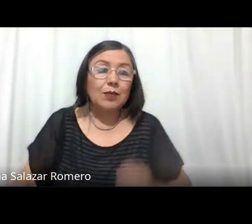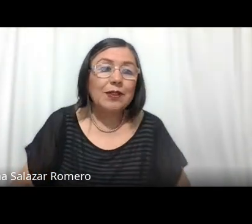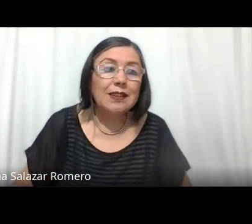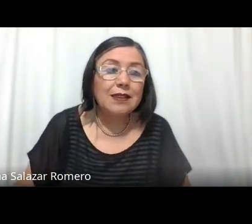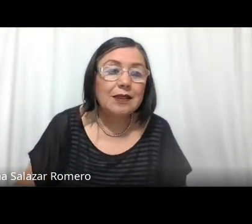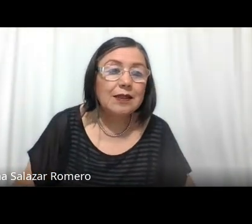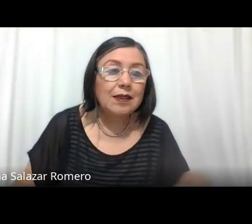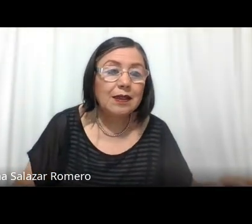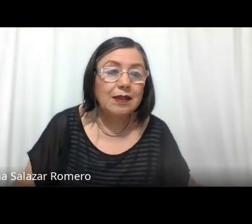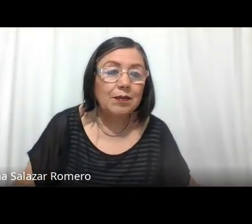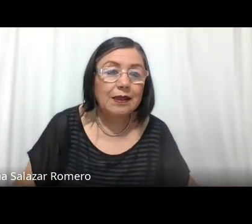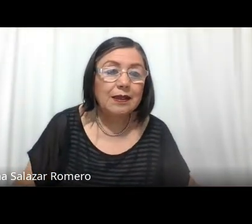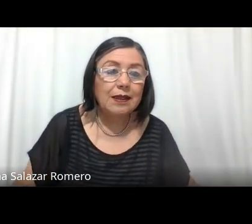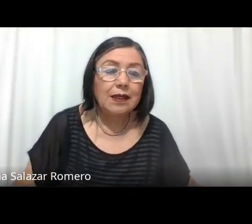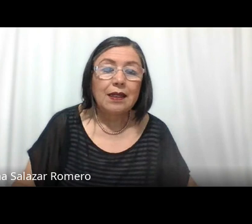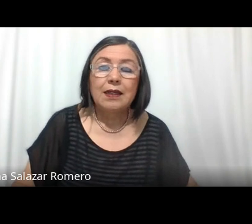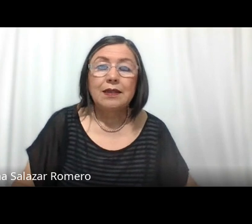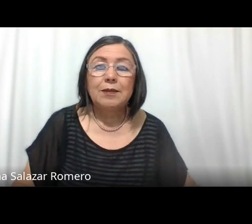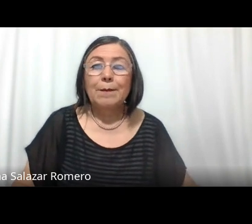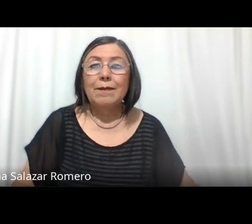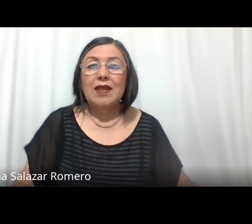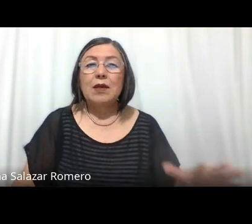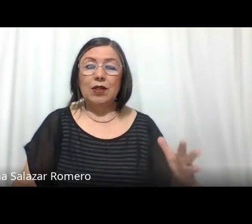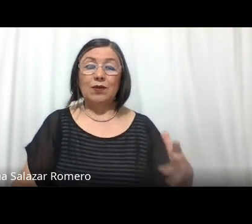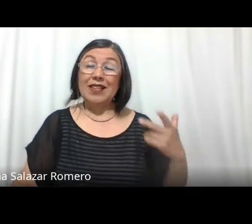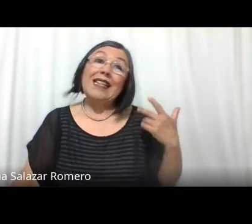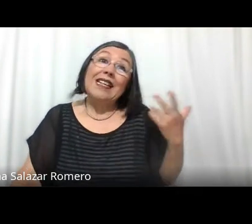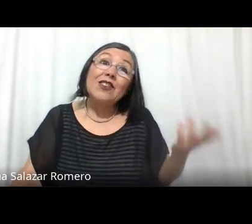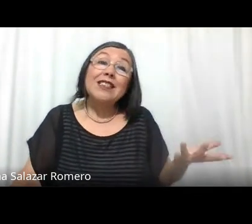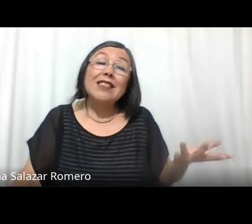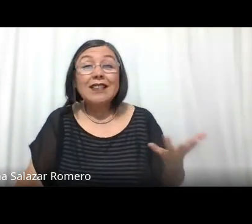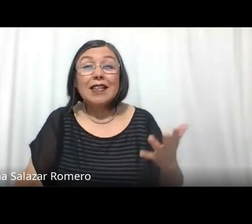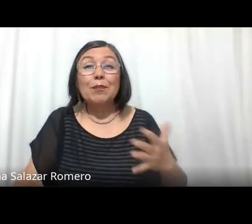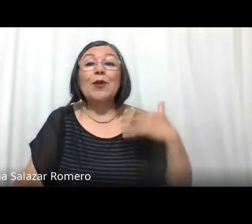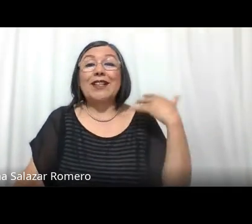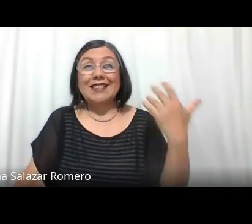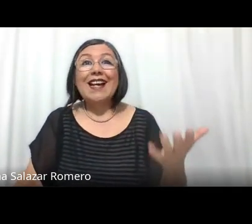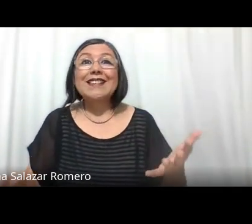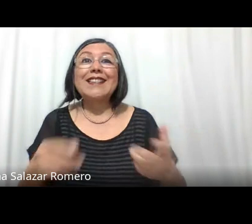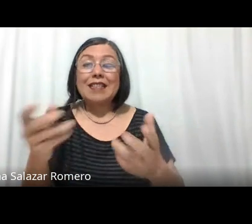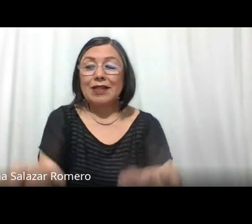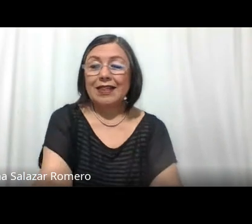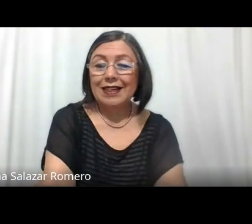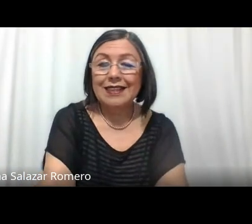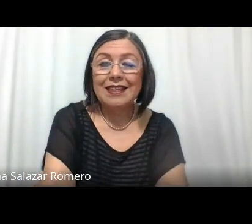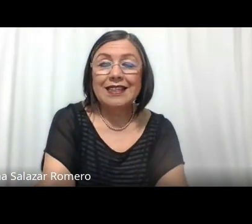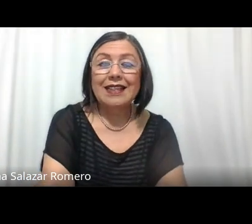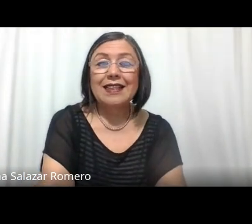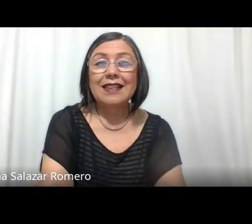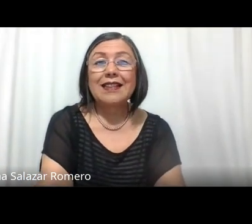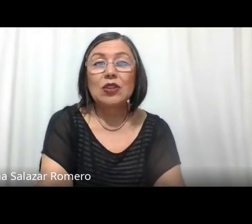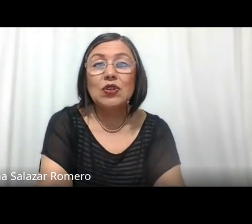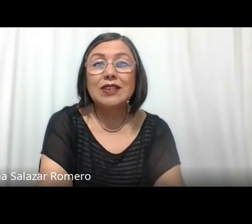identificando pues esta parte. ¿Sí? Y bueno, y entonces entender por qué se hace de esa manera las señas.